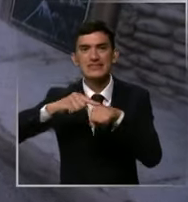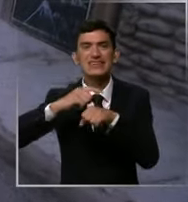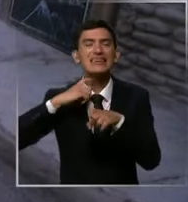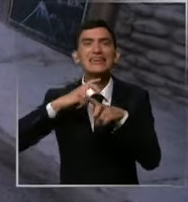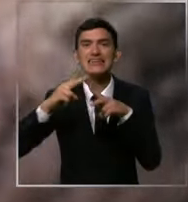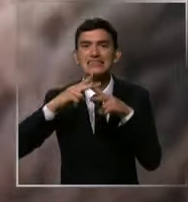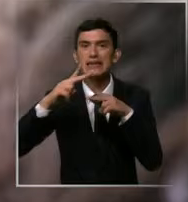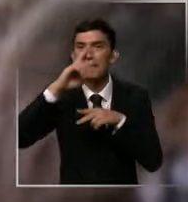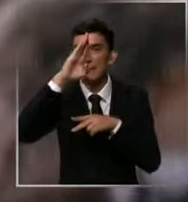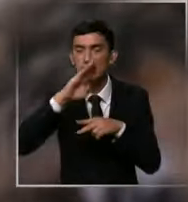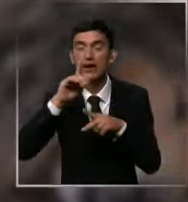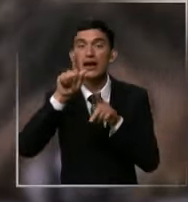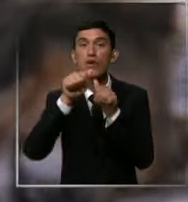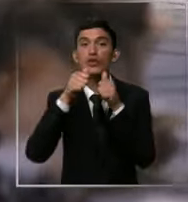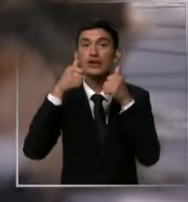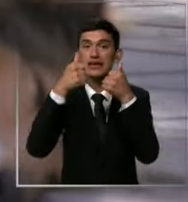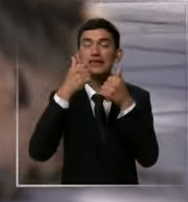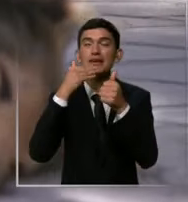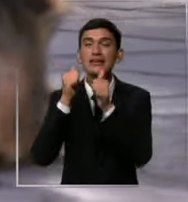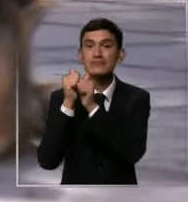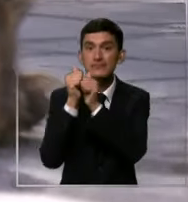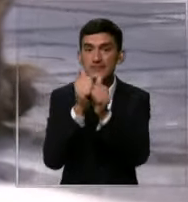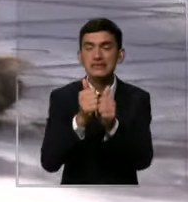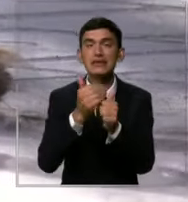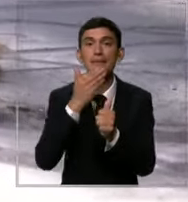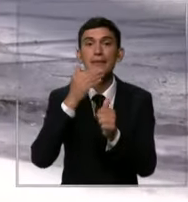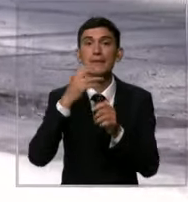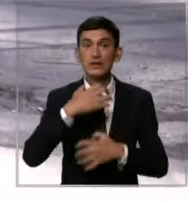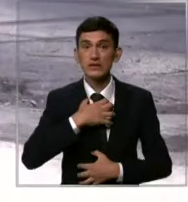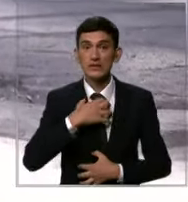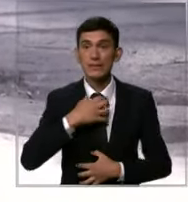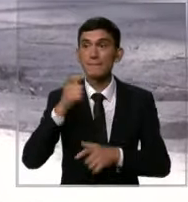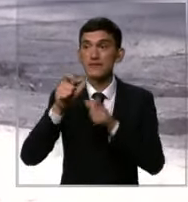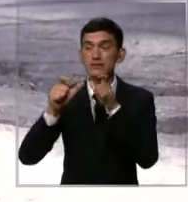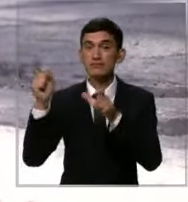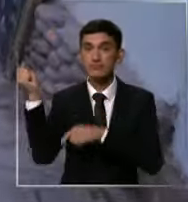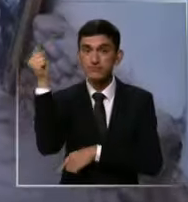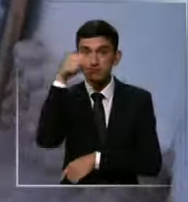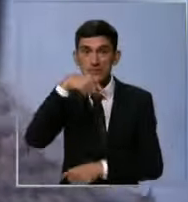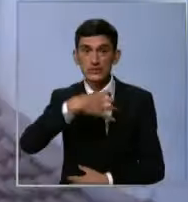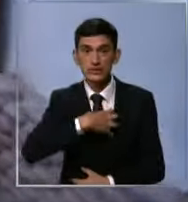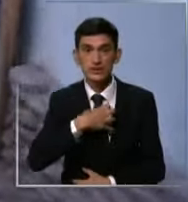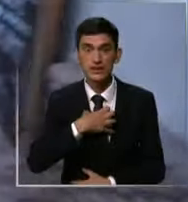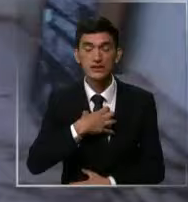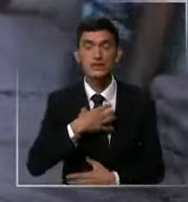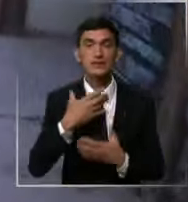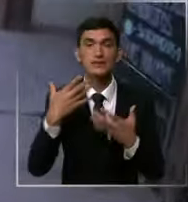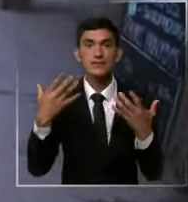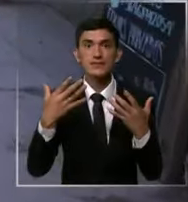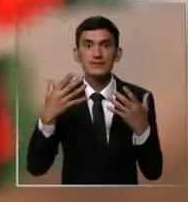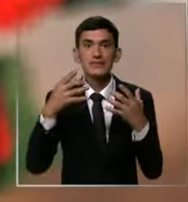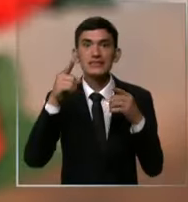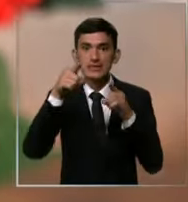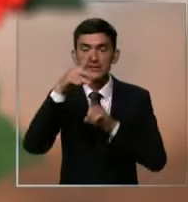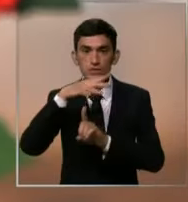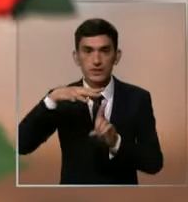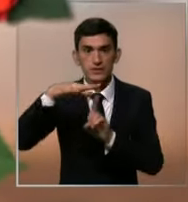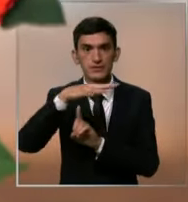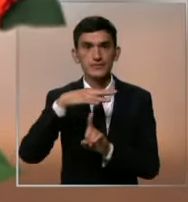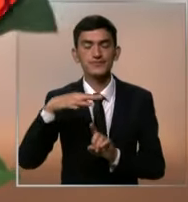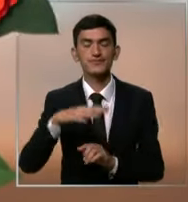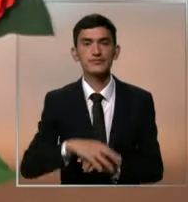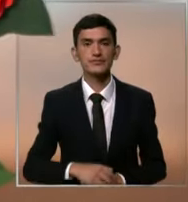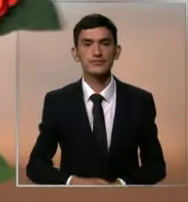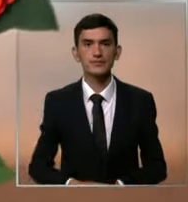asilvestrados. Autoridades, guías turísticas e incluso asustados visitantes se mostraron alarmados por esta situación. Escuchamos de